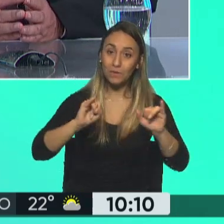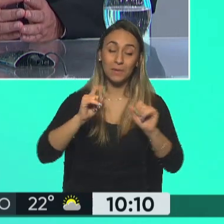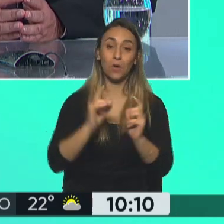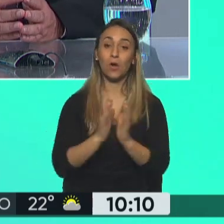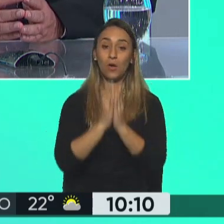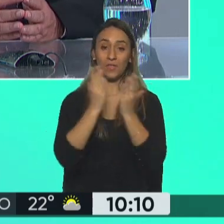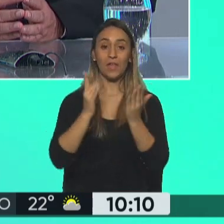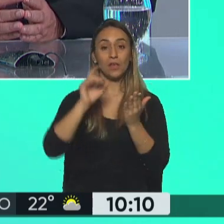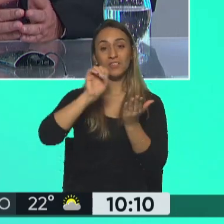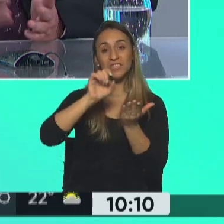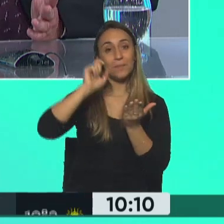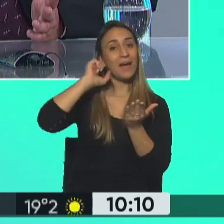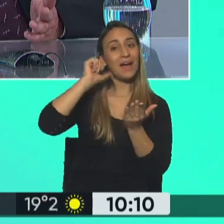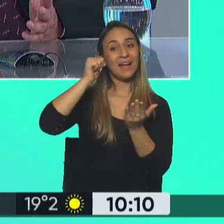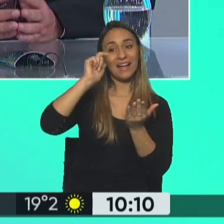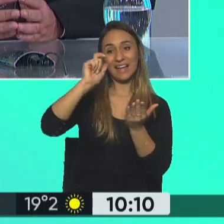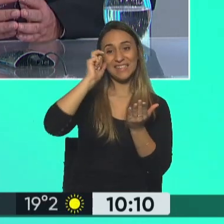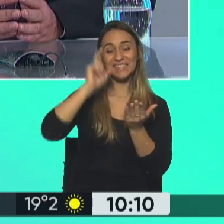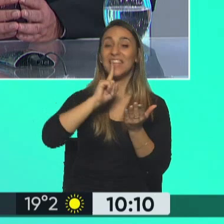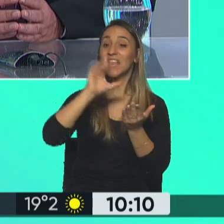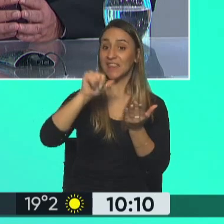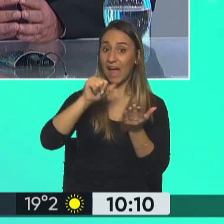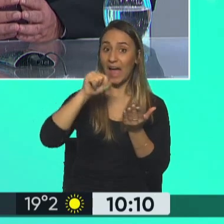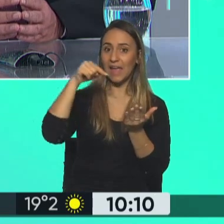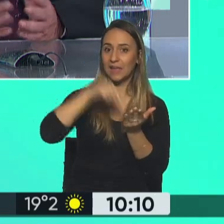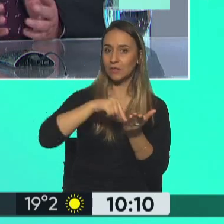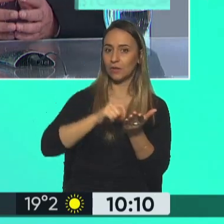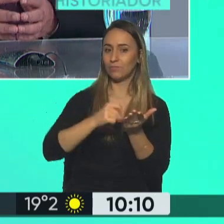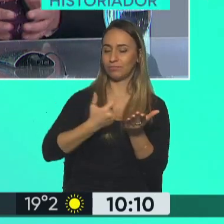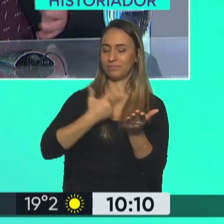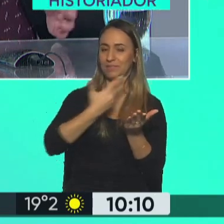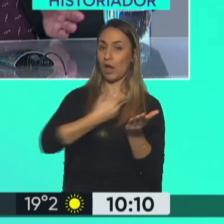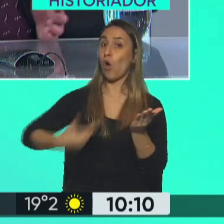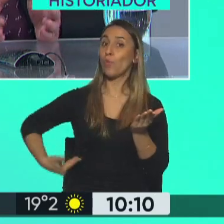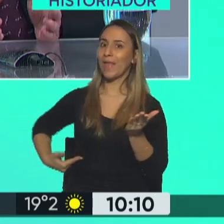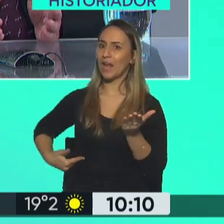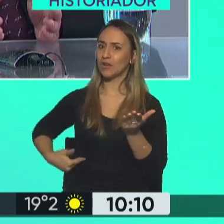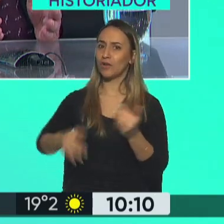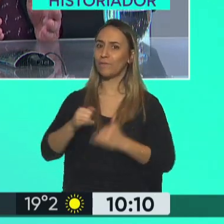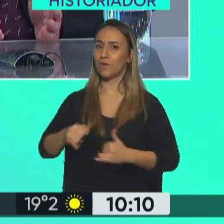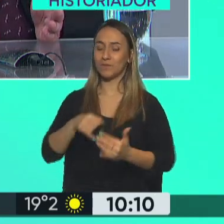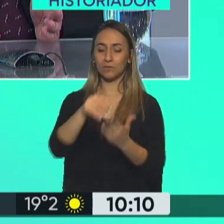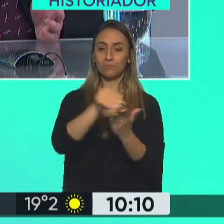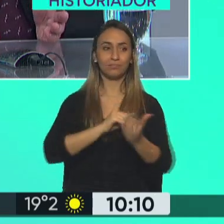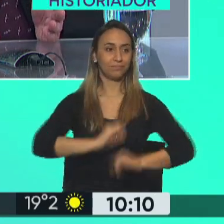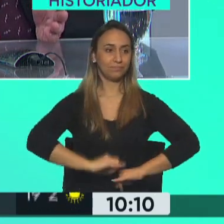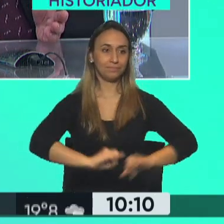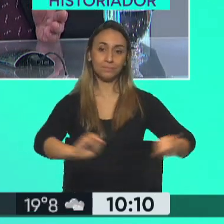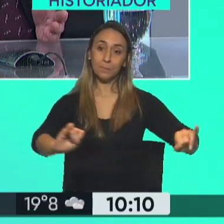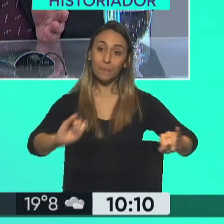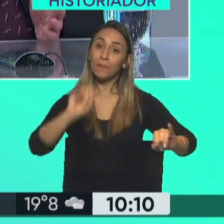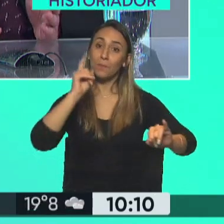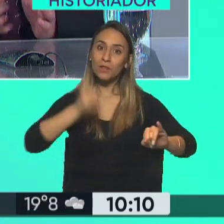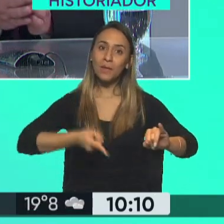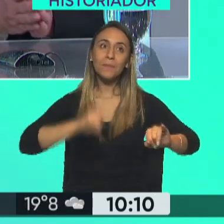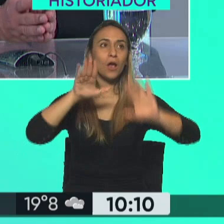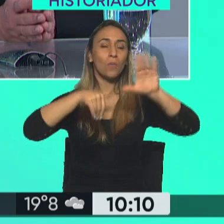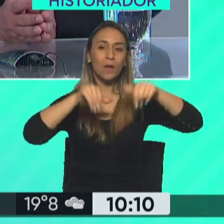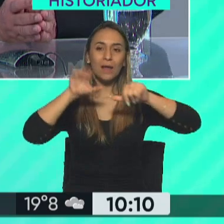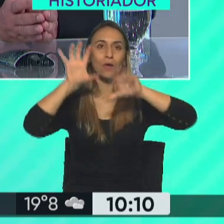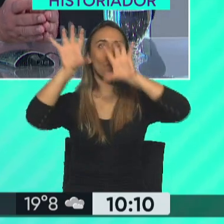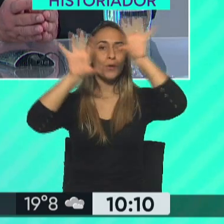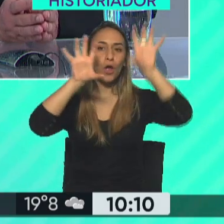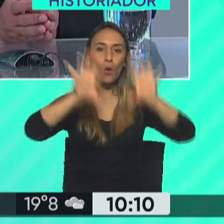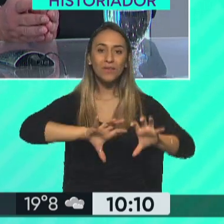un órgano oficial de gobierno, y también contar con el resto del país, con todas las provincias. Claro. Recordemos que una